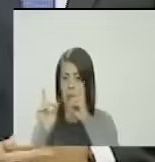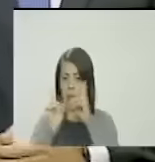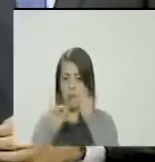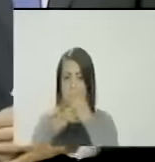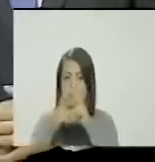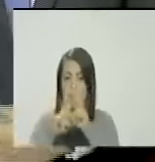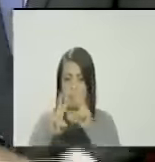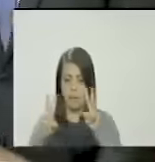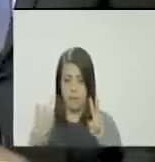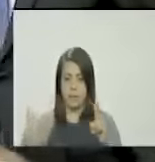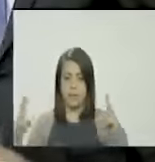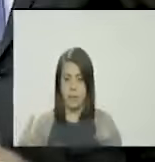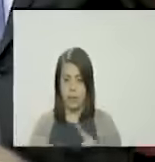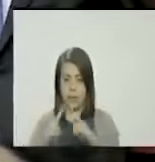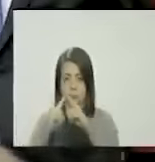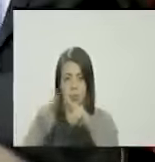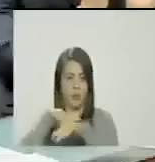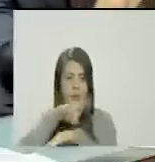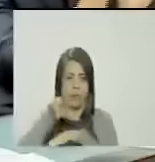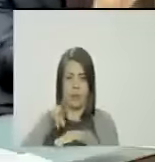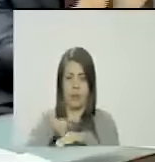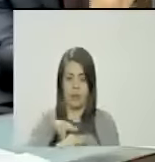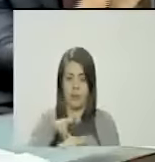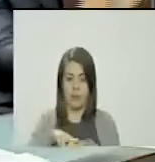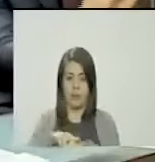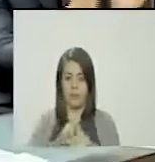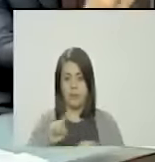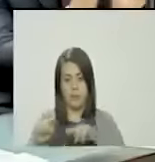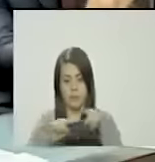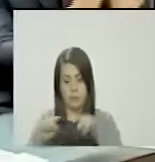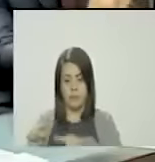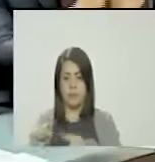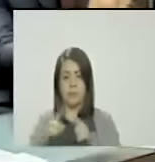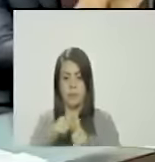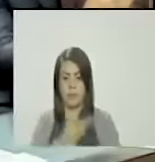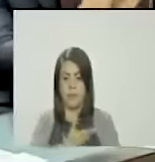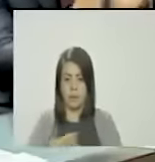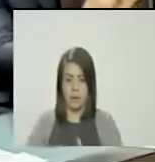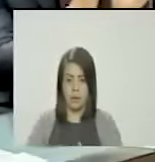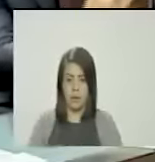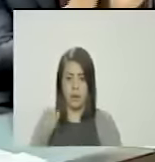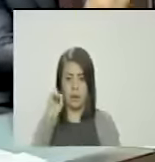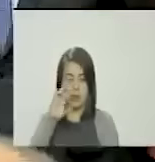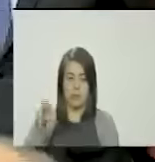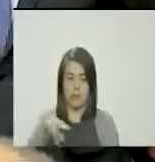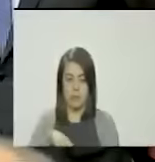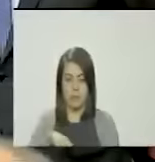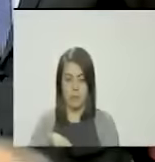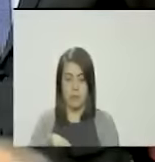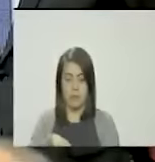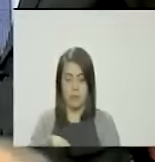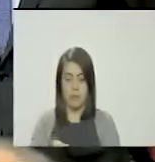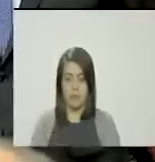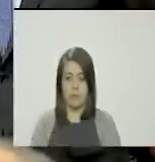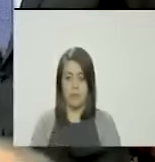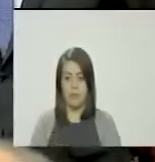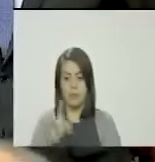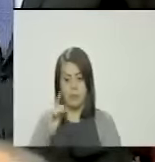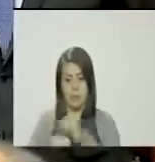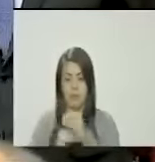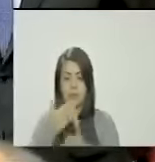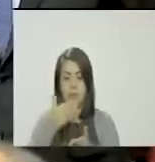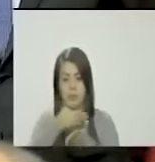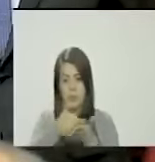la Paz y la Reconciliación Nacional, coordinador del despacho de la presidencia de la Asamblea Nacional. Hacemos